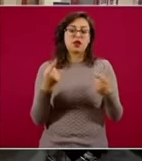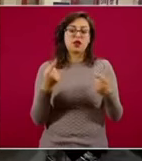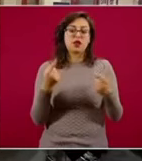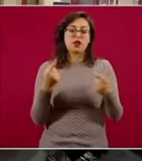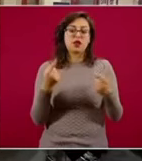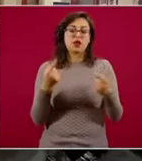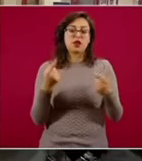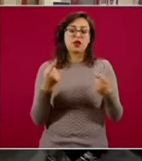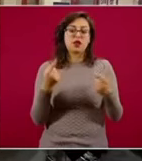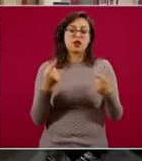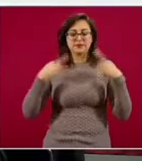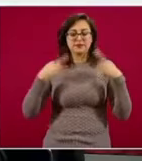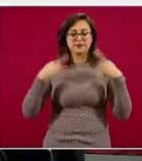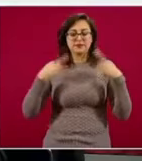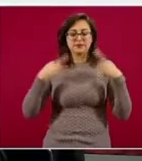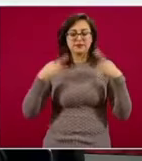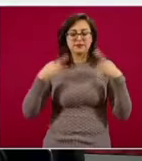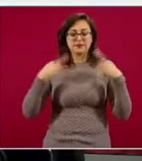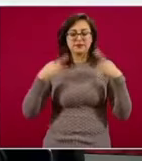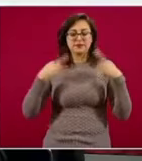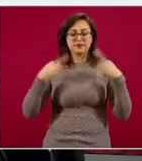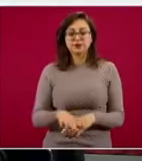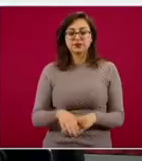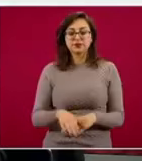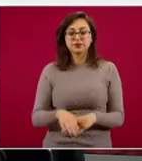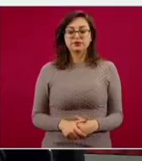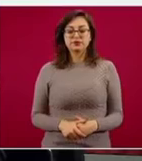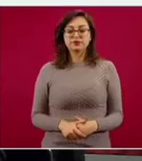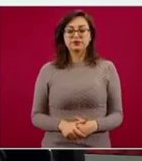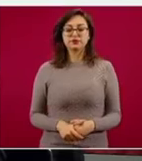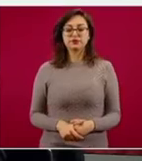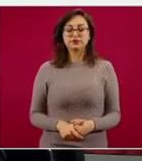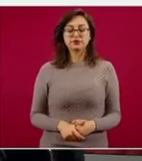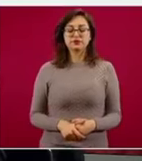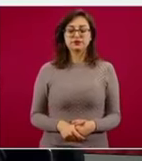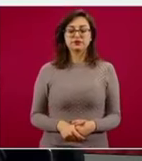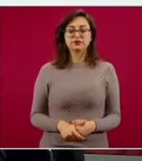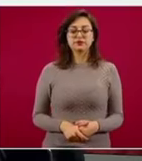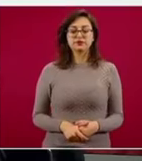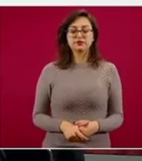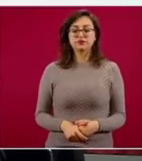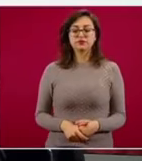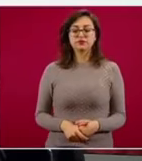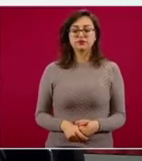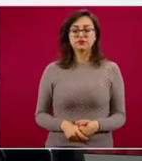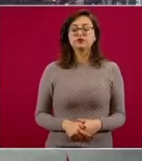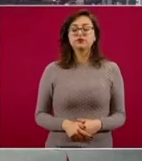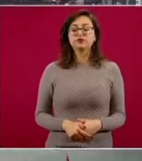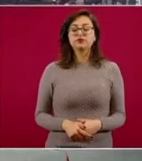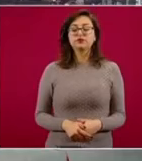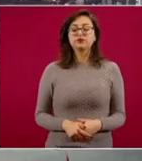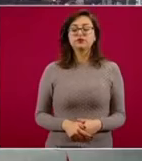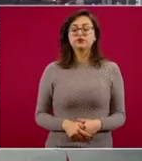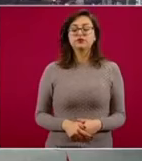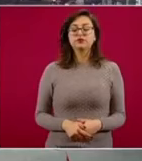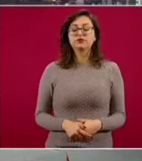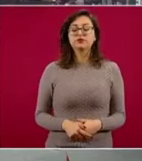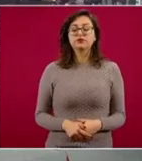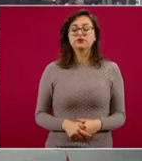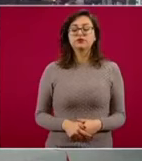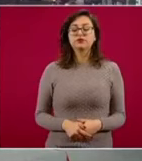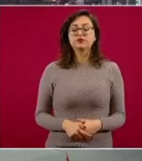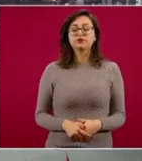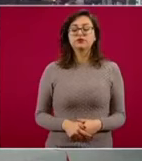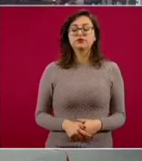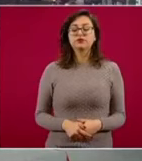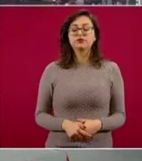cantidad de lamentables defunciones. Y veamos finalmente la ocupación hospitalaria. El día de